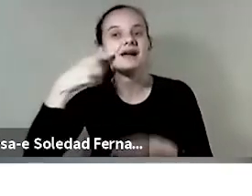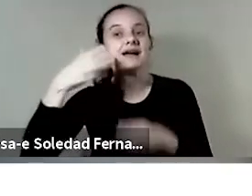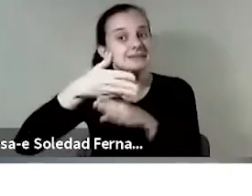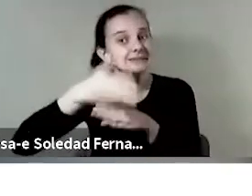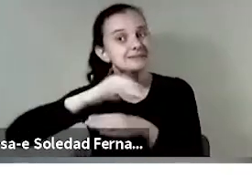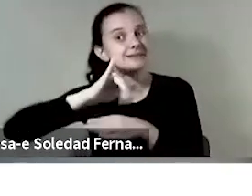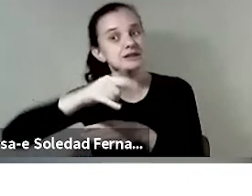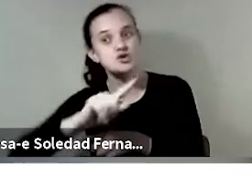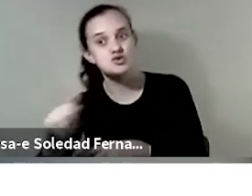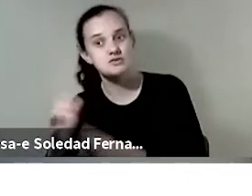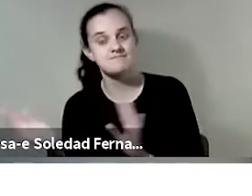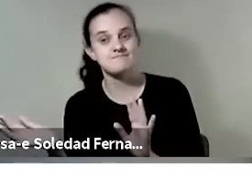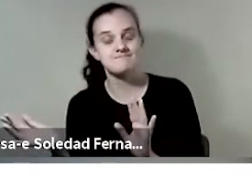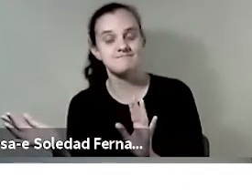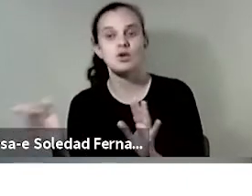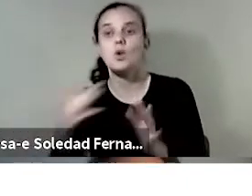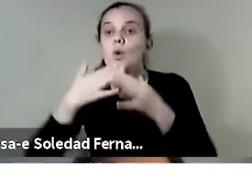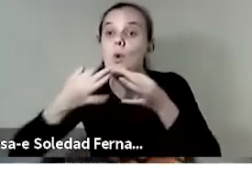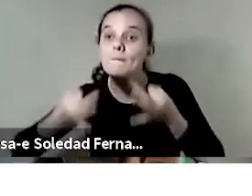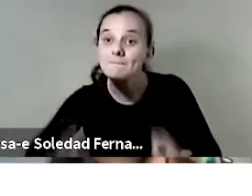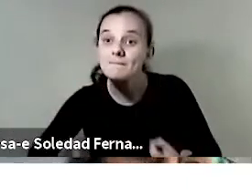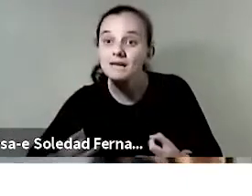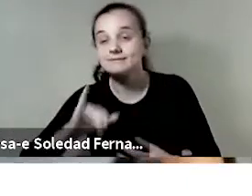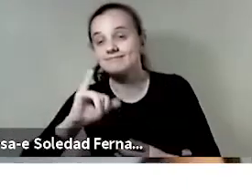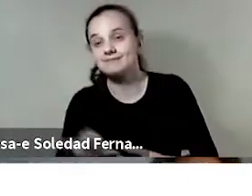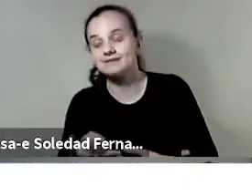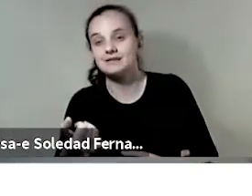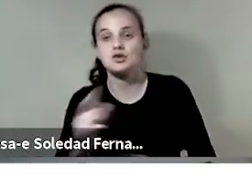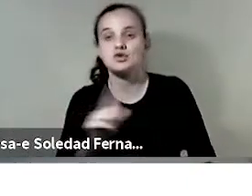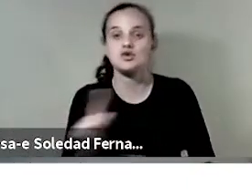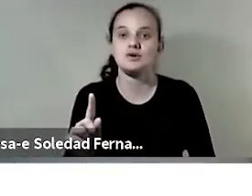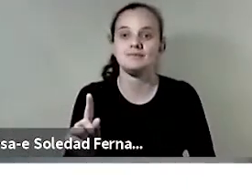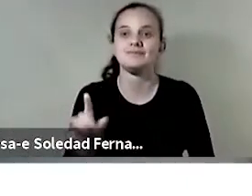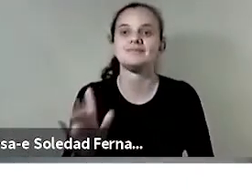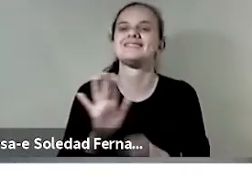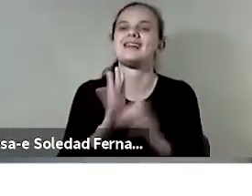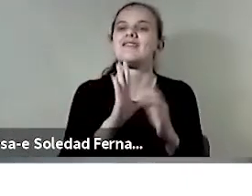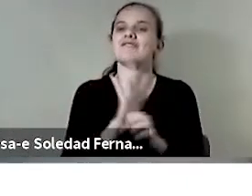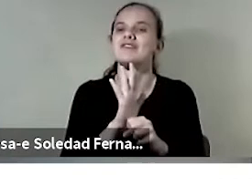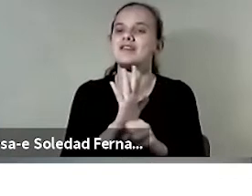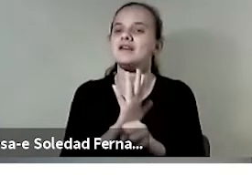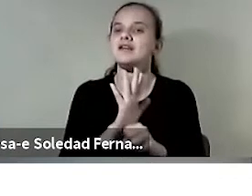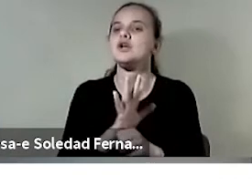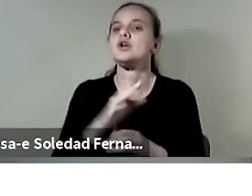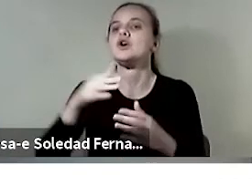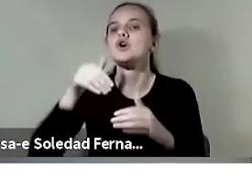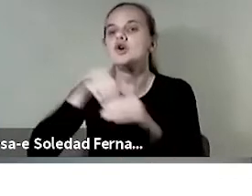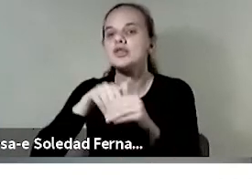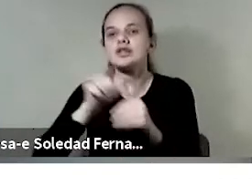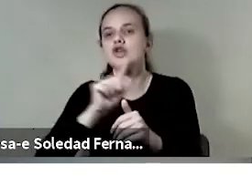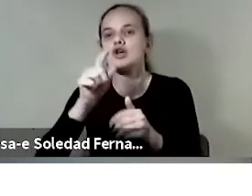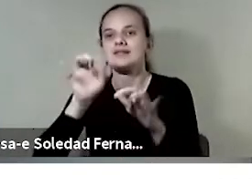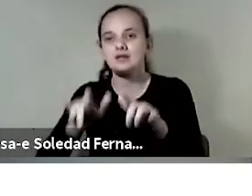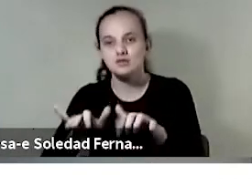poder testear nosotros cuando veamos si algo es accesible o no, si cumple con el criterio de accesibilidad 1.1.1,